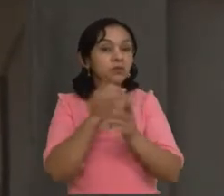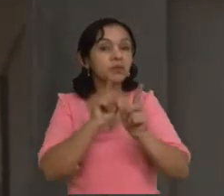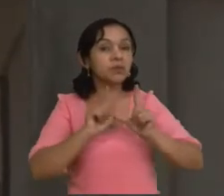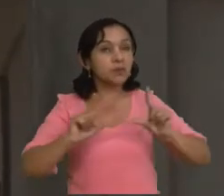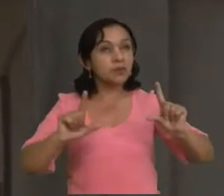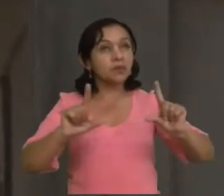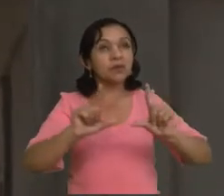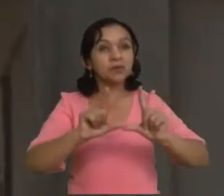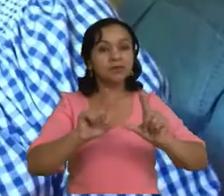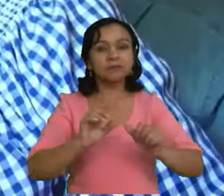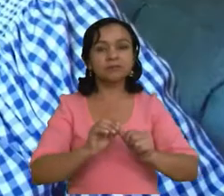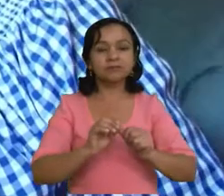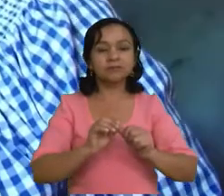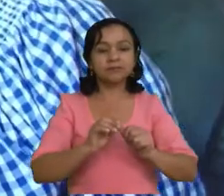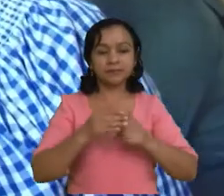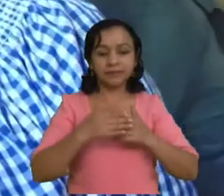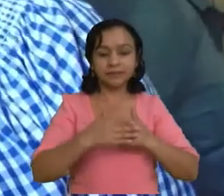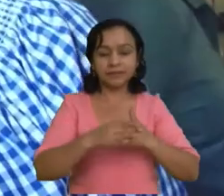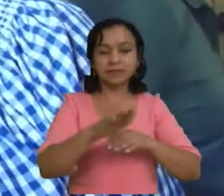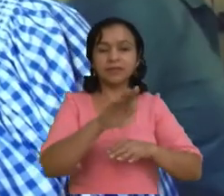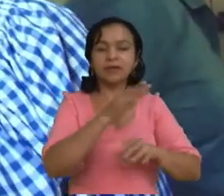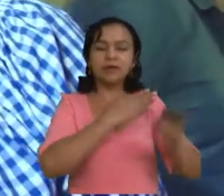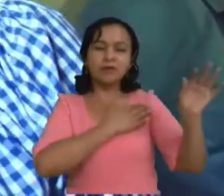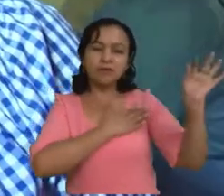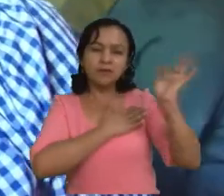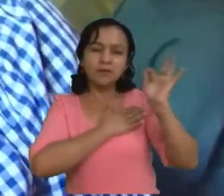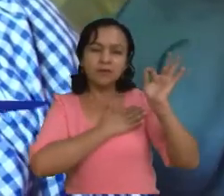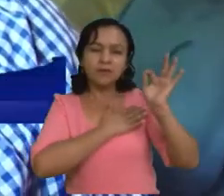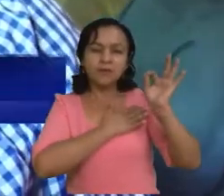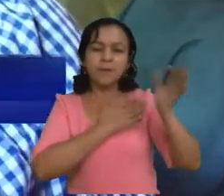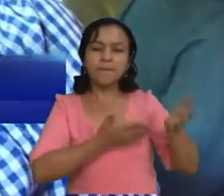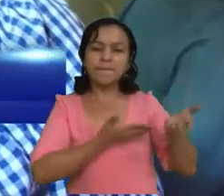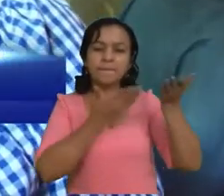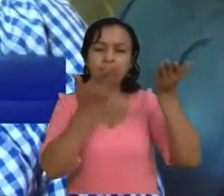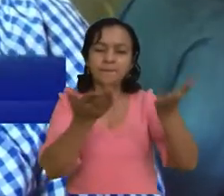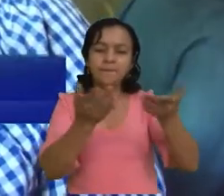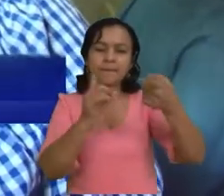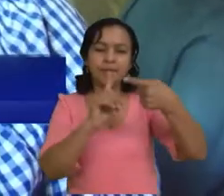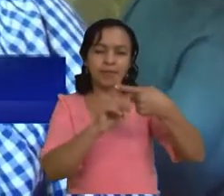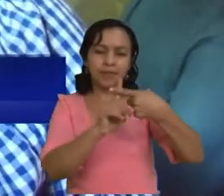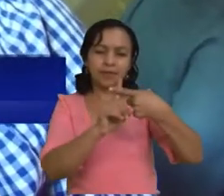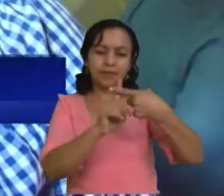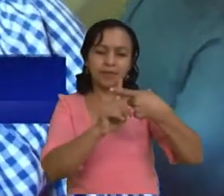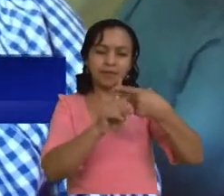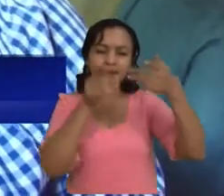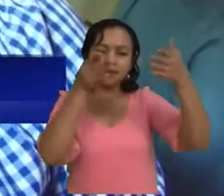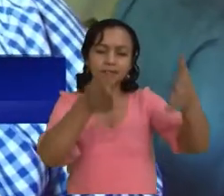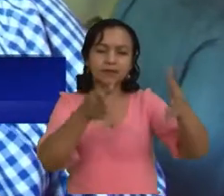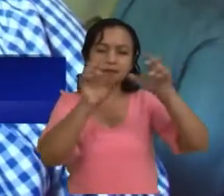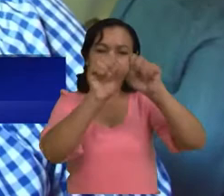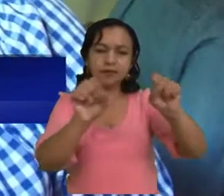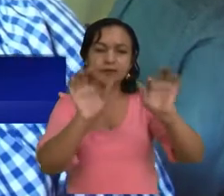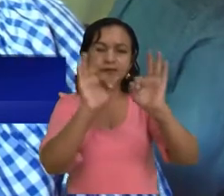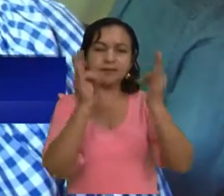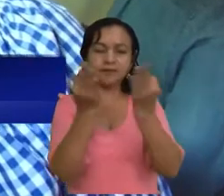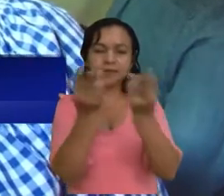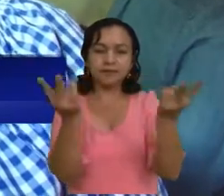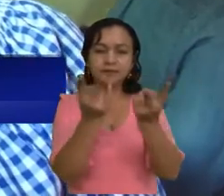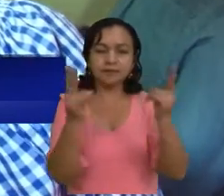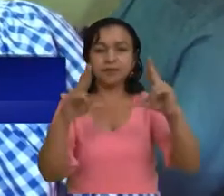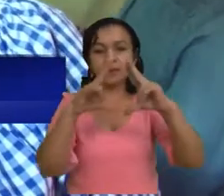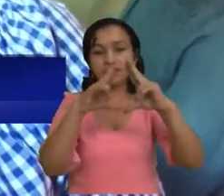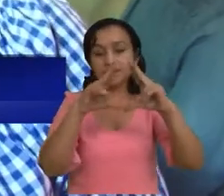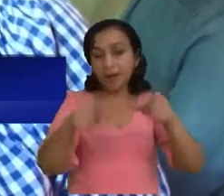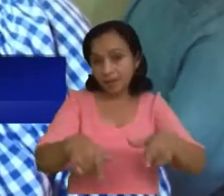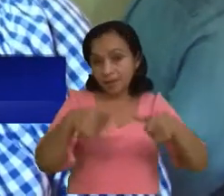A finales de febrero nosotros le vamos a estar entregando ese camposanto a las familias de Managua, donde vamos a tener la